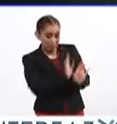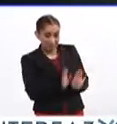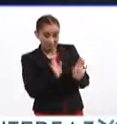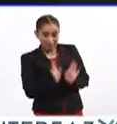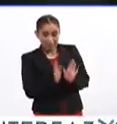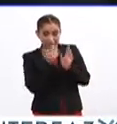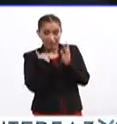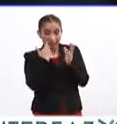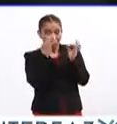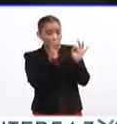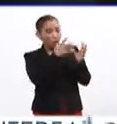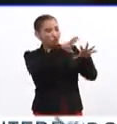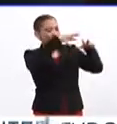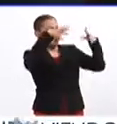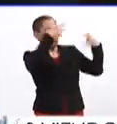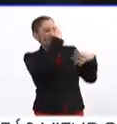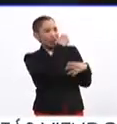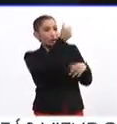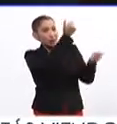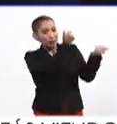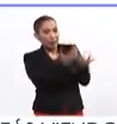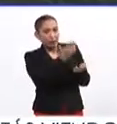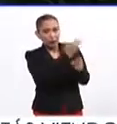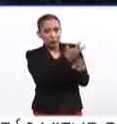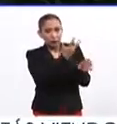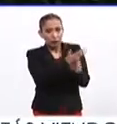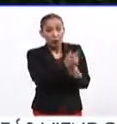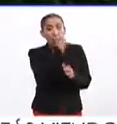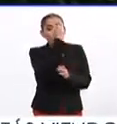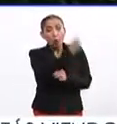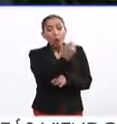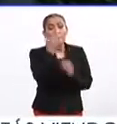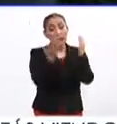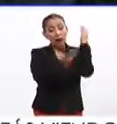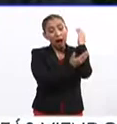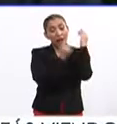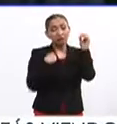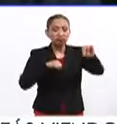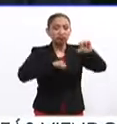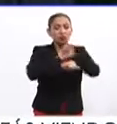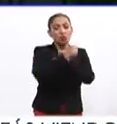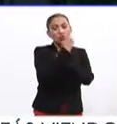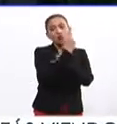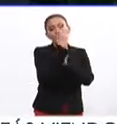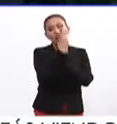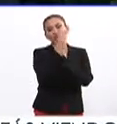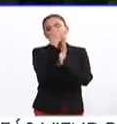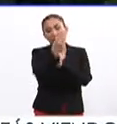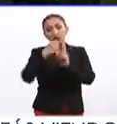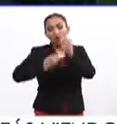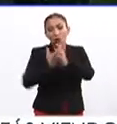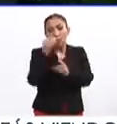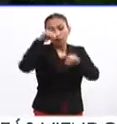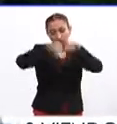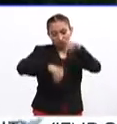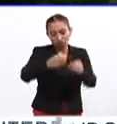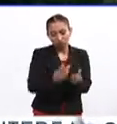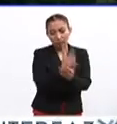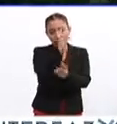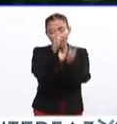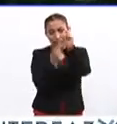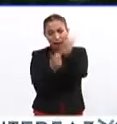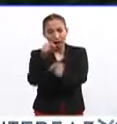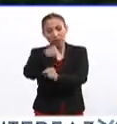de árbol. Haz de cuenta, no está tan frondoso como los que traemos de allá. Por cada árbol que se corta siembran 1, 2 o 3 árboles, depende, ahora sí que cada